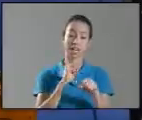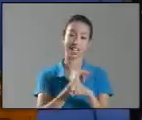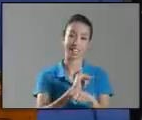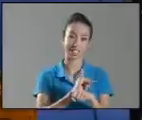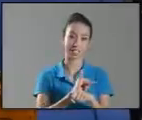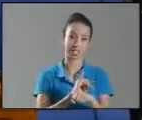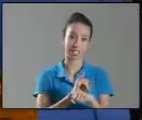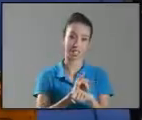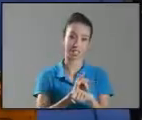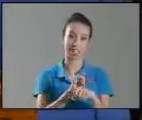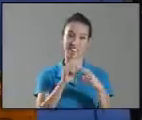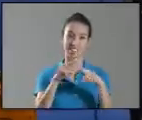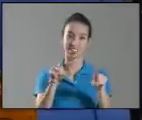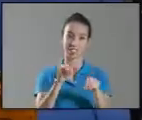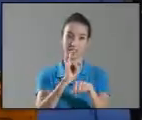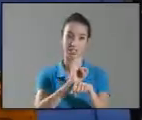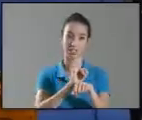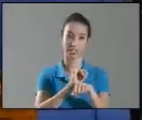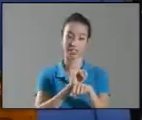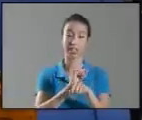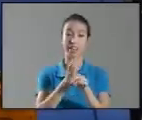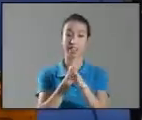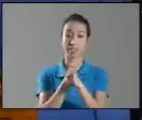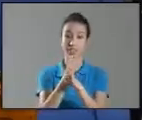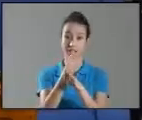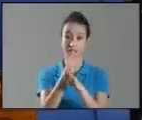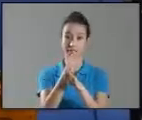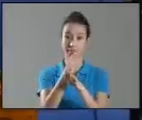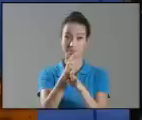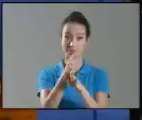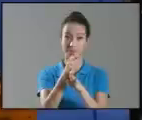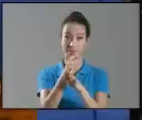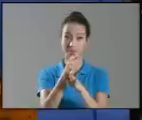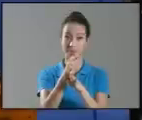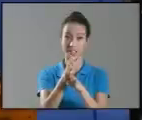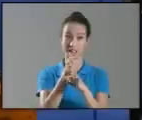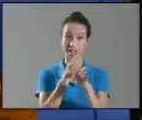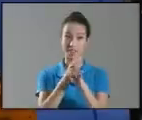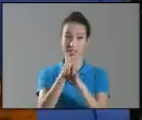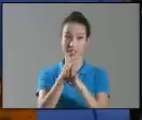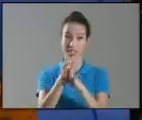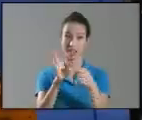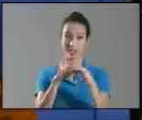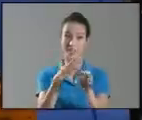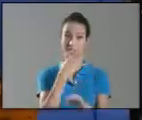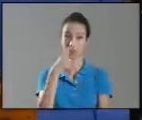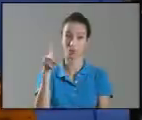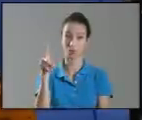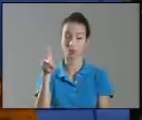Esa es una de las batallas más tremendas que tenemos en la congregación, en las congregaciones: